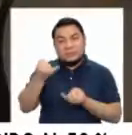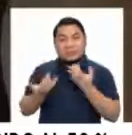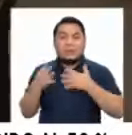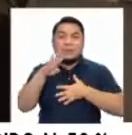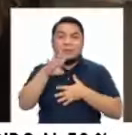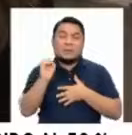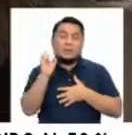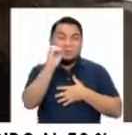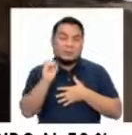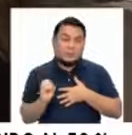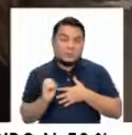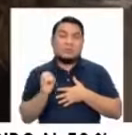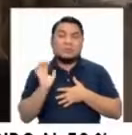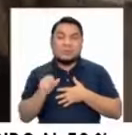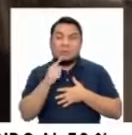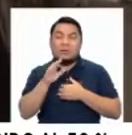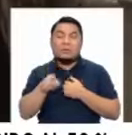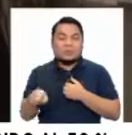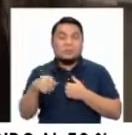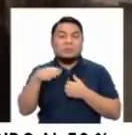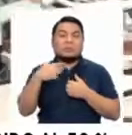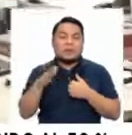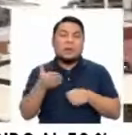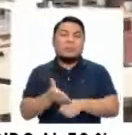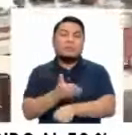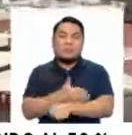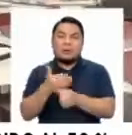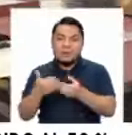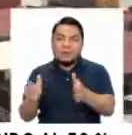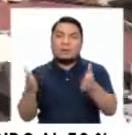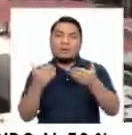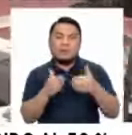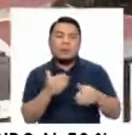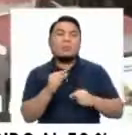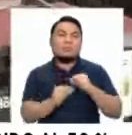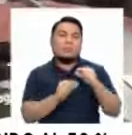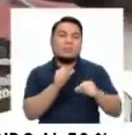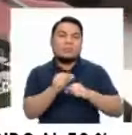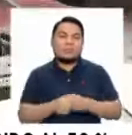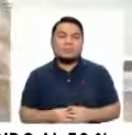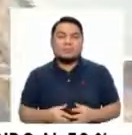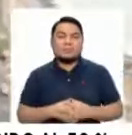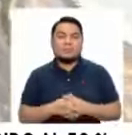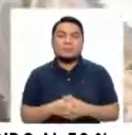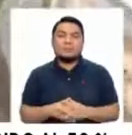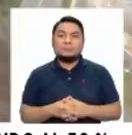de los 120 locales que tiene el Arcomar ya deberían estar atendidos.